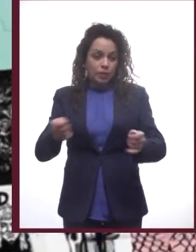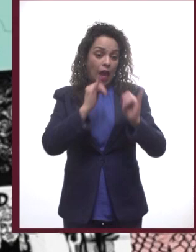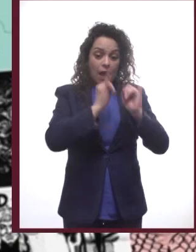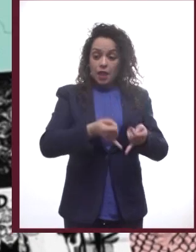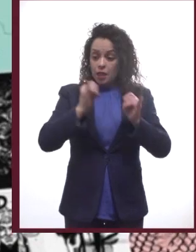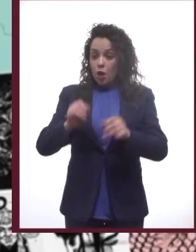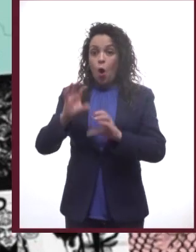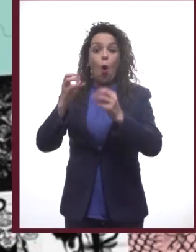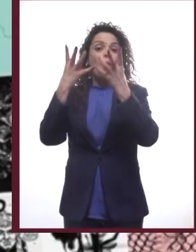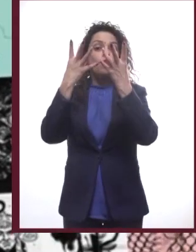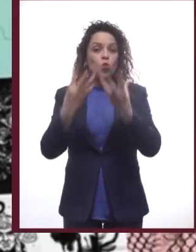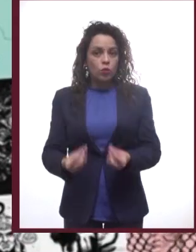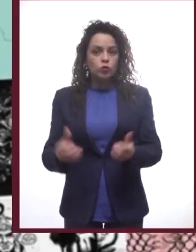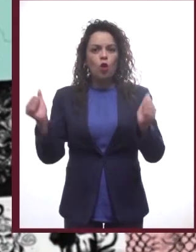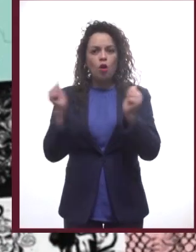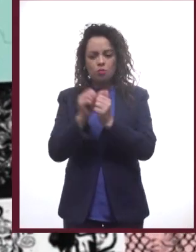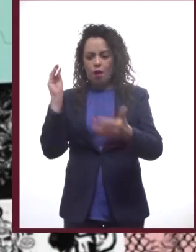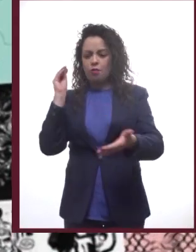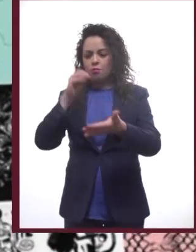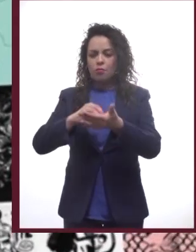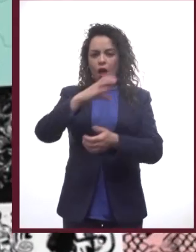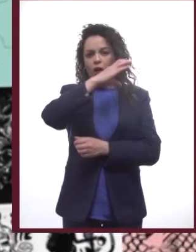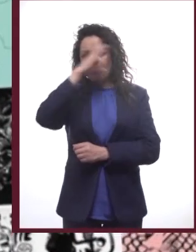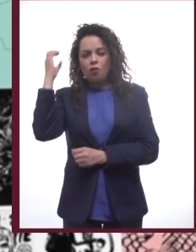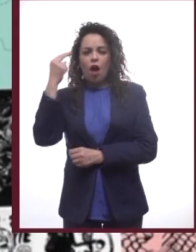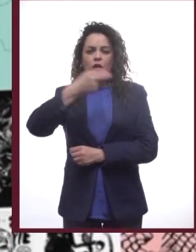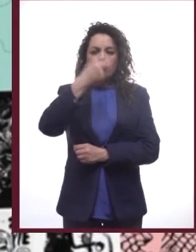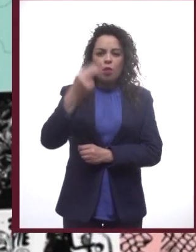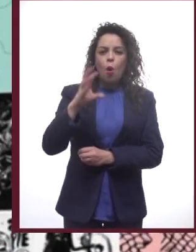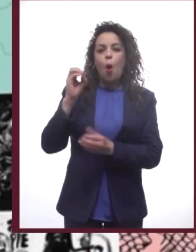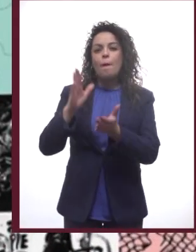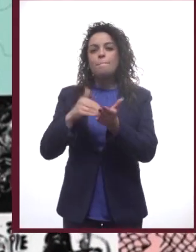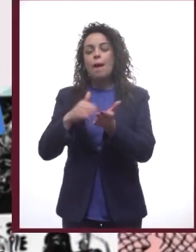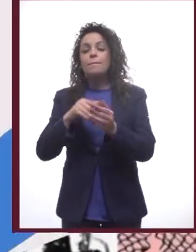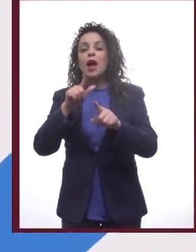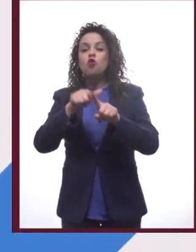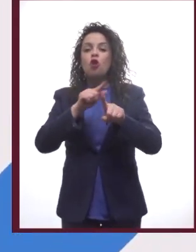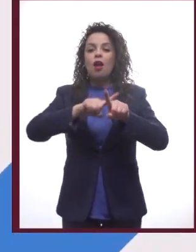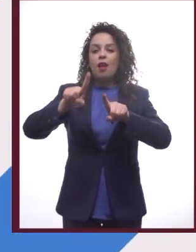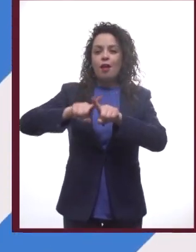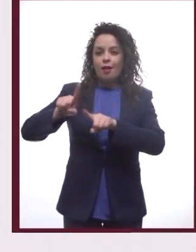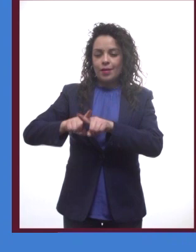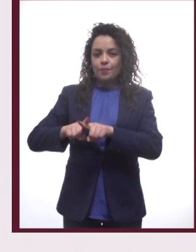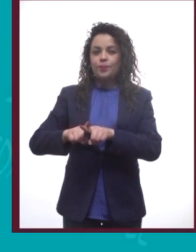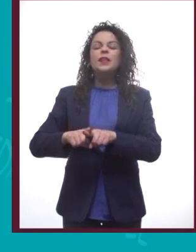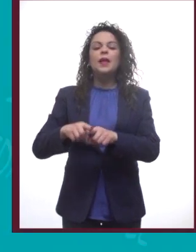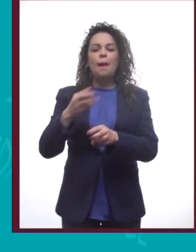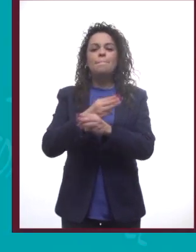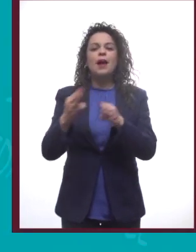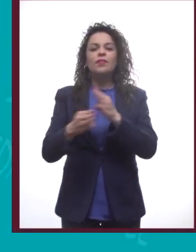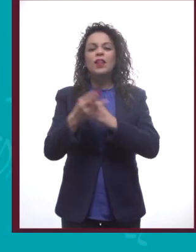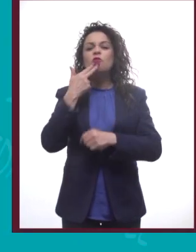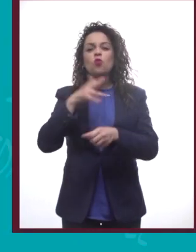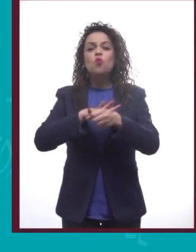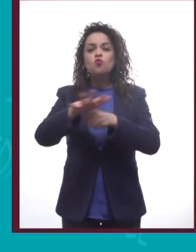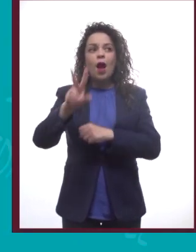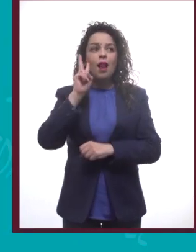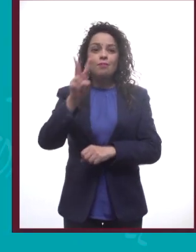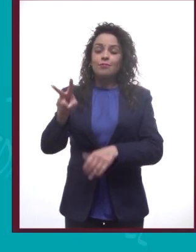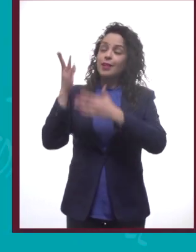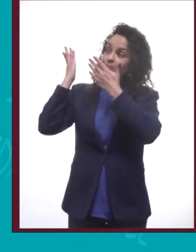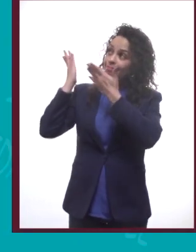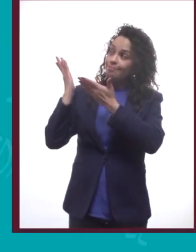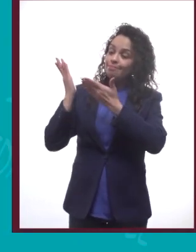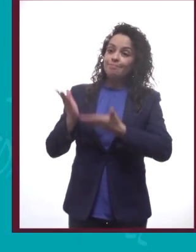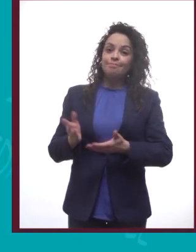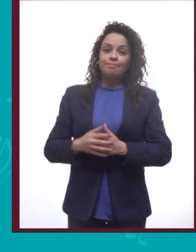ser individuales o colectivas e incluir fotos, dibujos o papeles de colores. Los materiales que vamos a necesitar